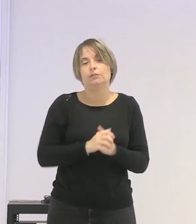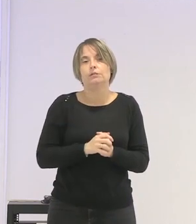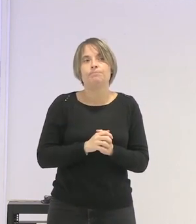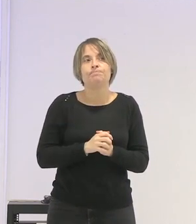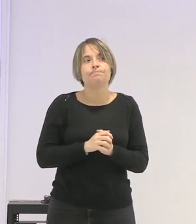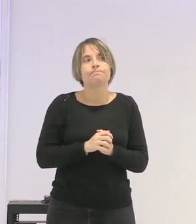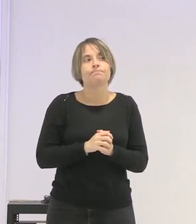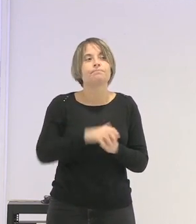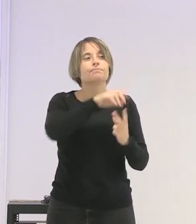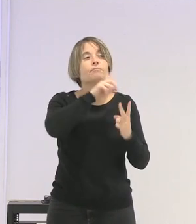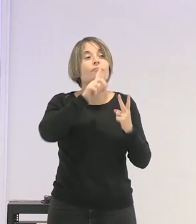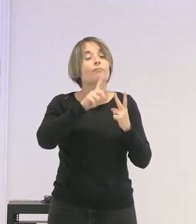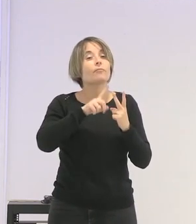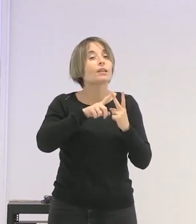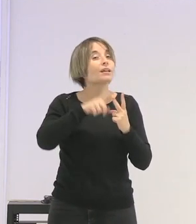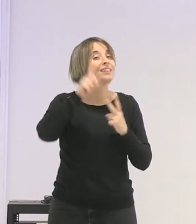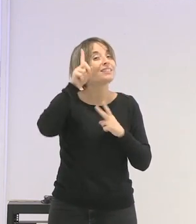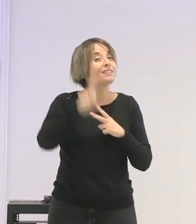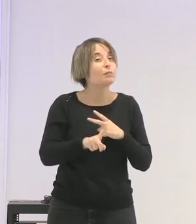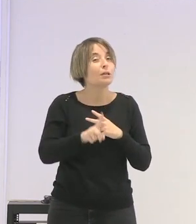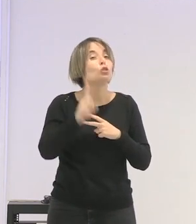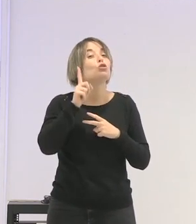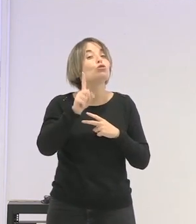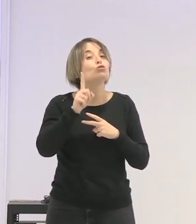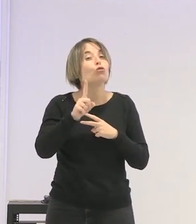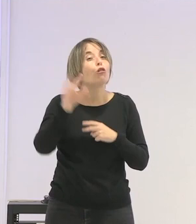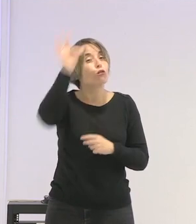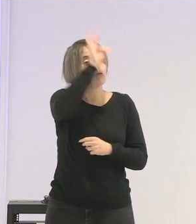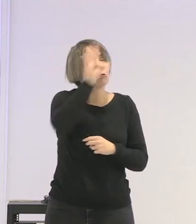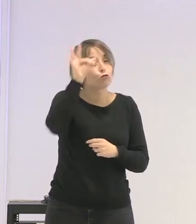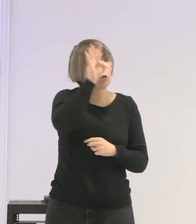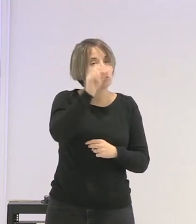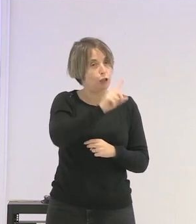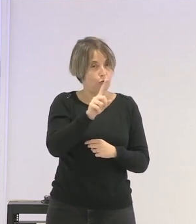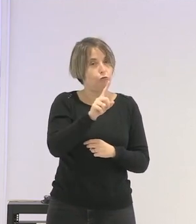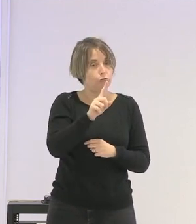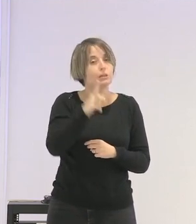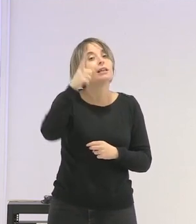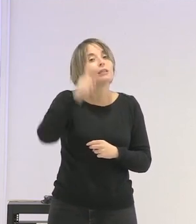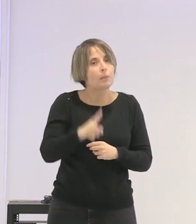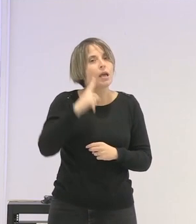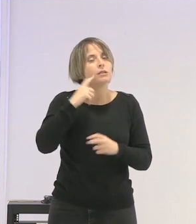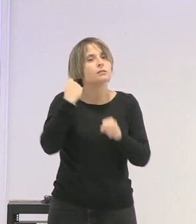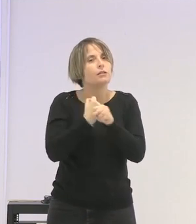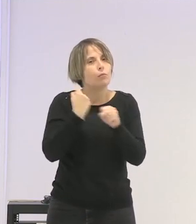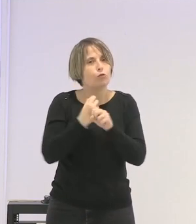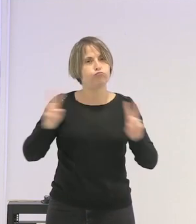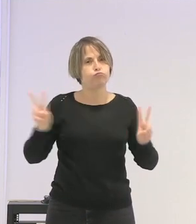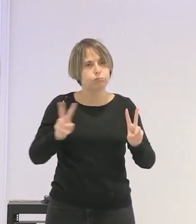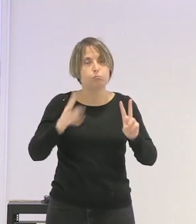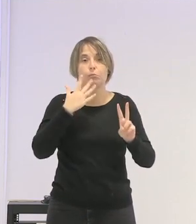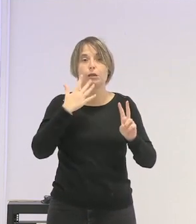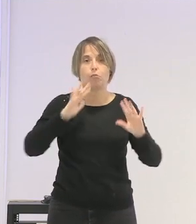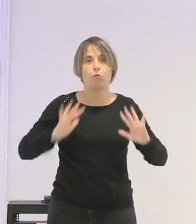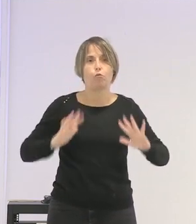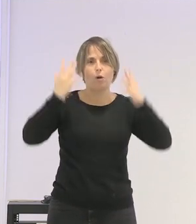Que también eso ha sido no solo gracias a las aportaciones teóricas, sino sobre todo gracias al trabajo militante, porque las huelgas feministas,